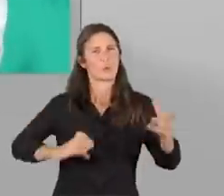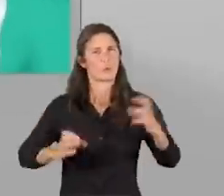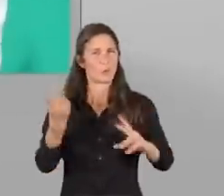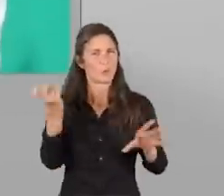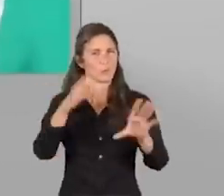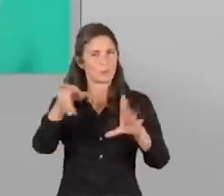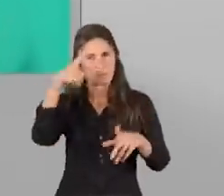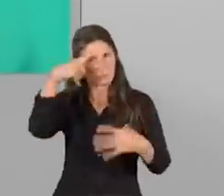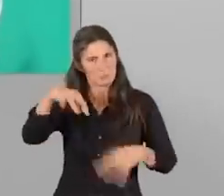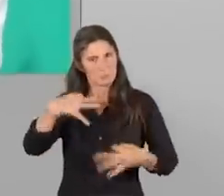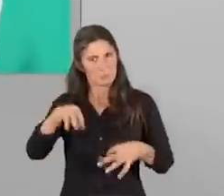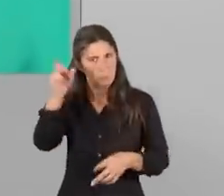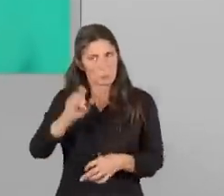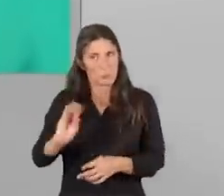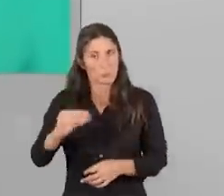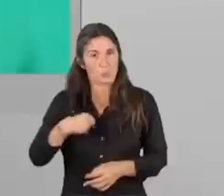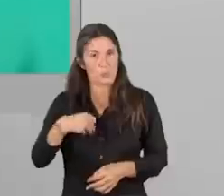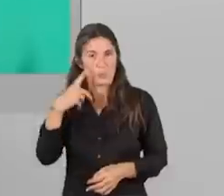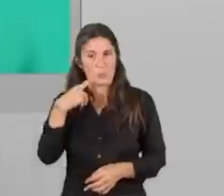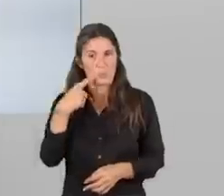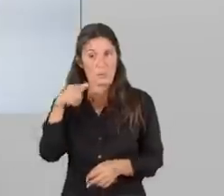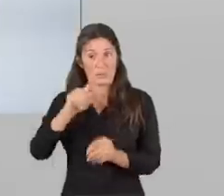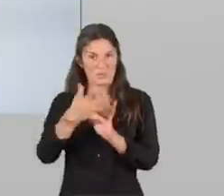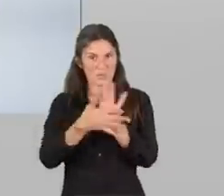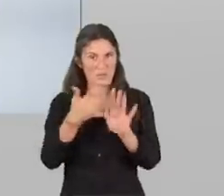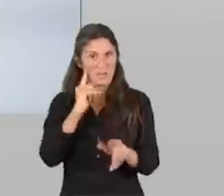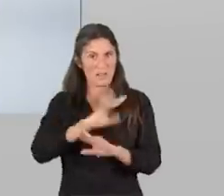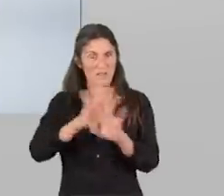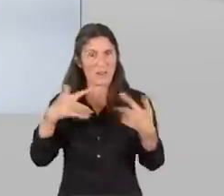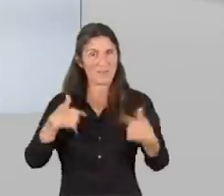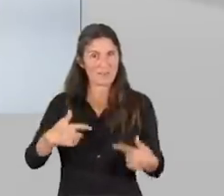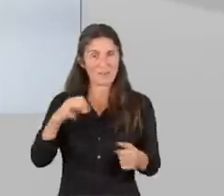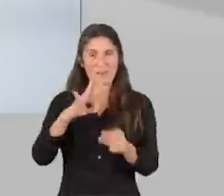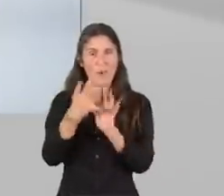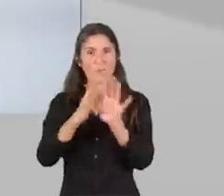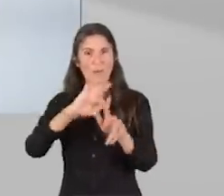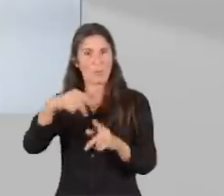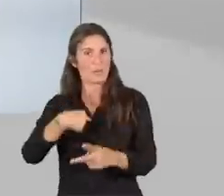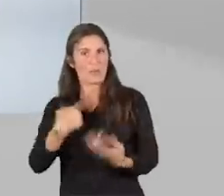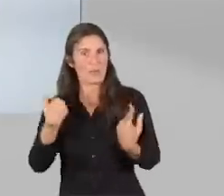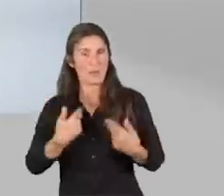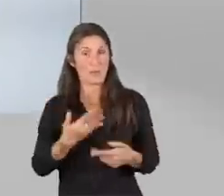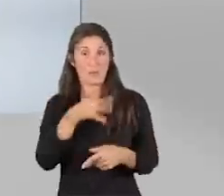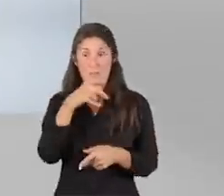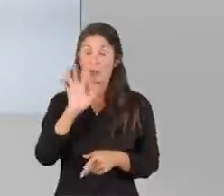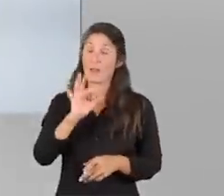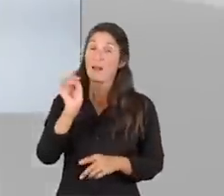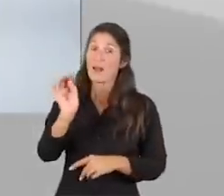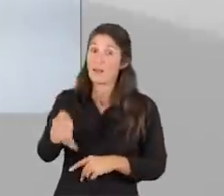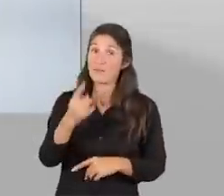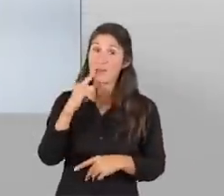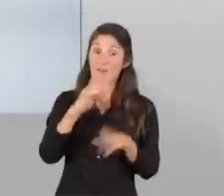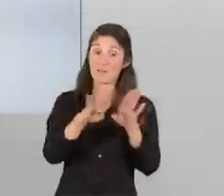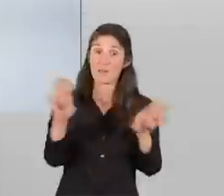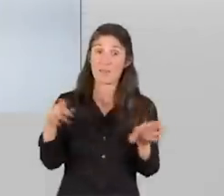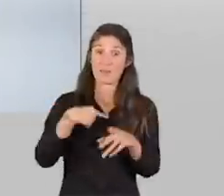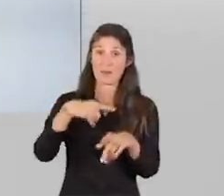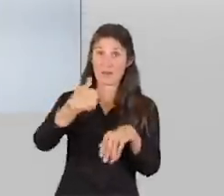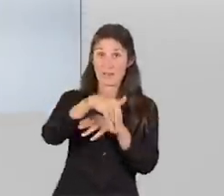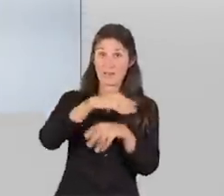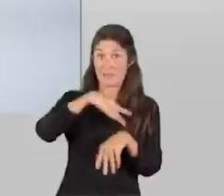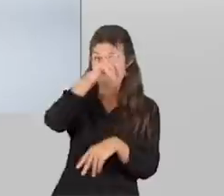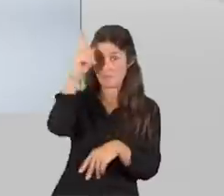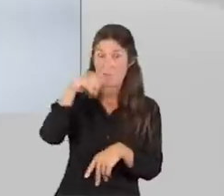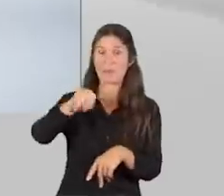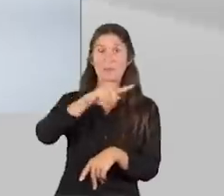adicciones que los vecinos es verdad en las calles de Madrid nos dicen que está un poco cansados de